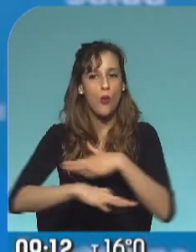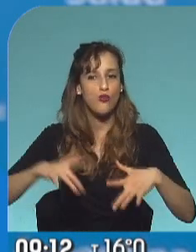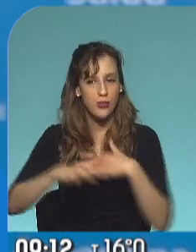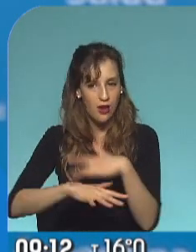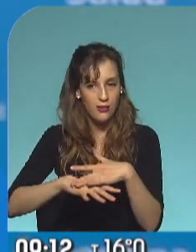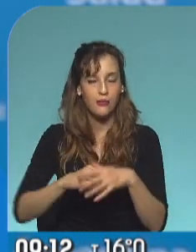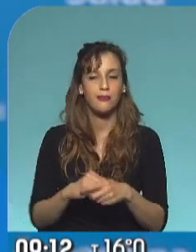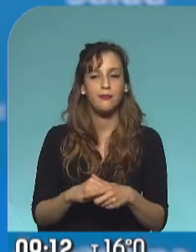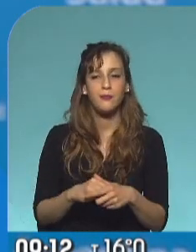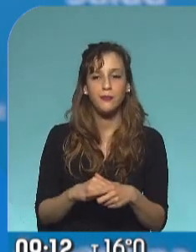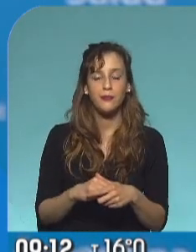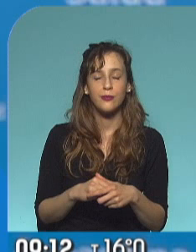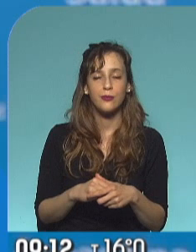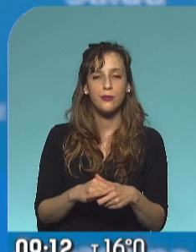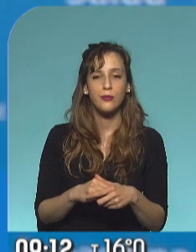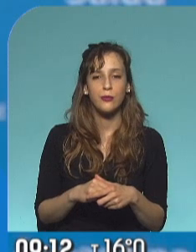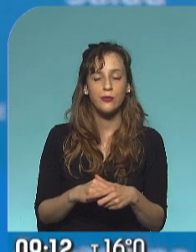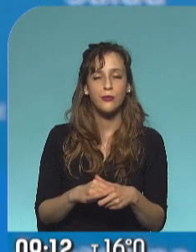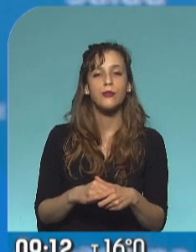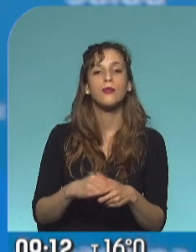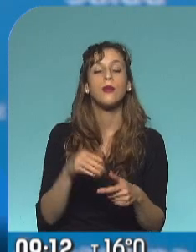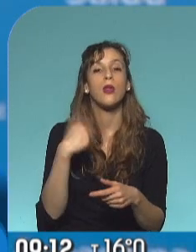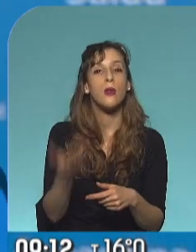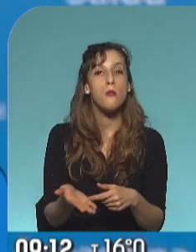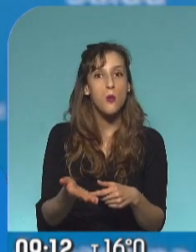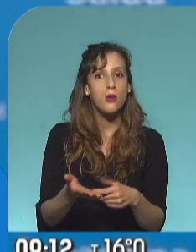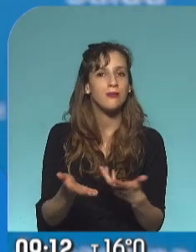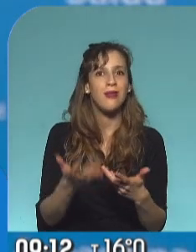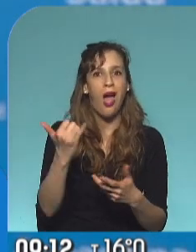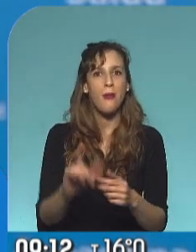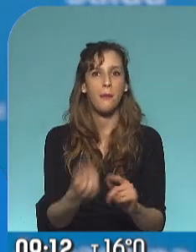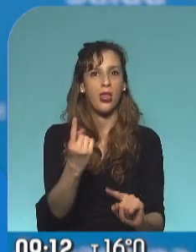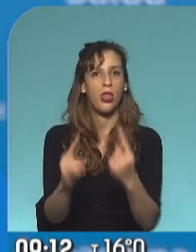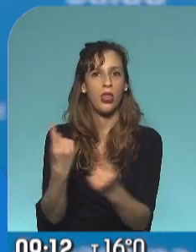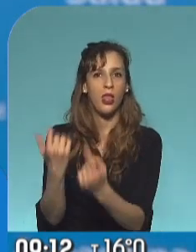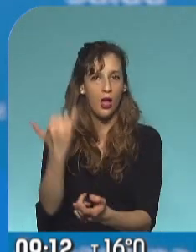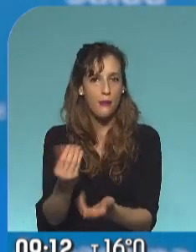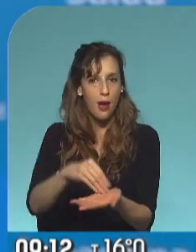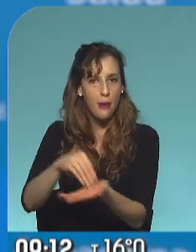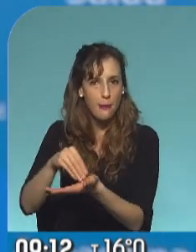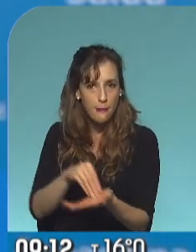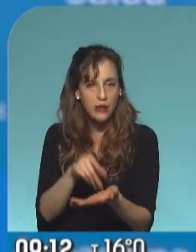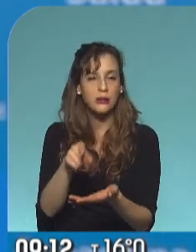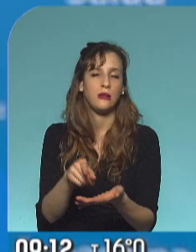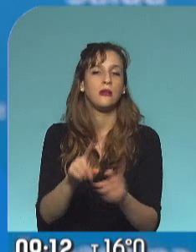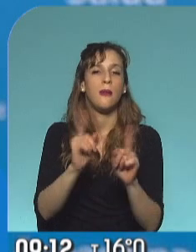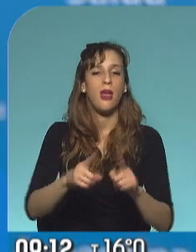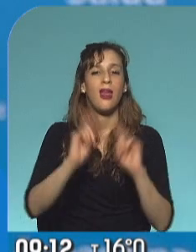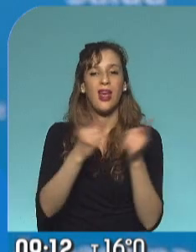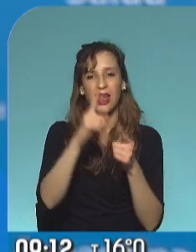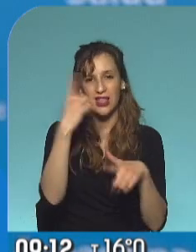lograr contener o controlar el brote y apareciendo casos en otras jurisdicciones en las unidades de terapia intensiva a